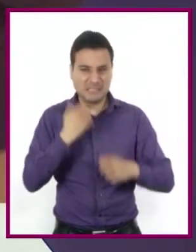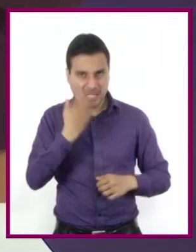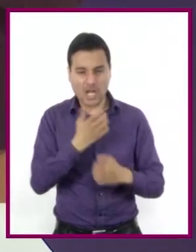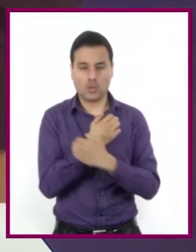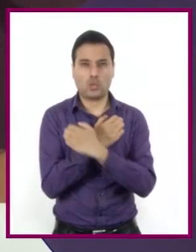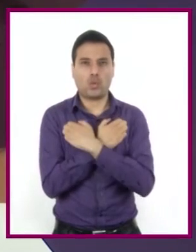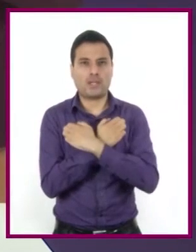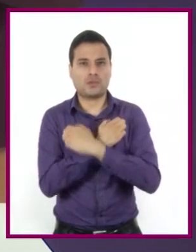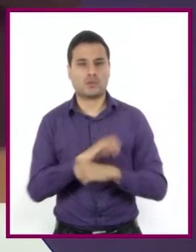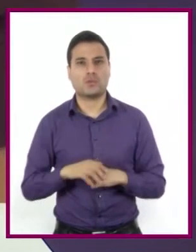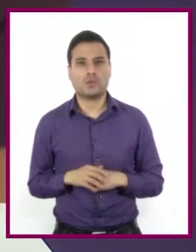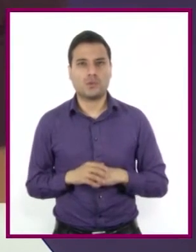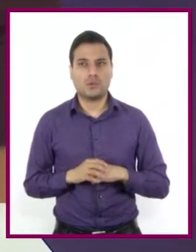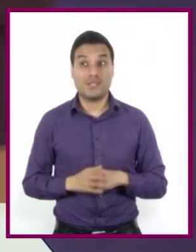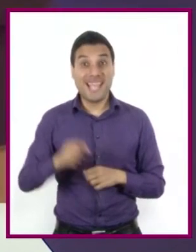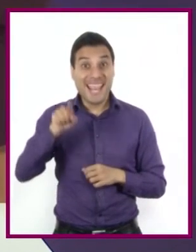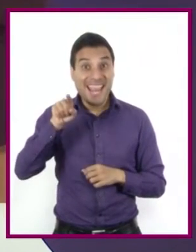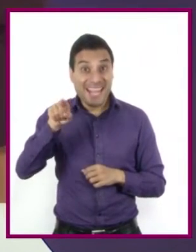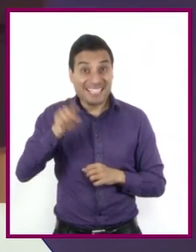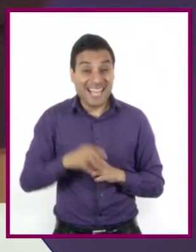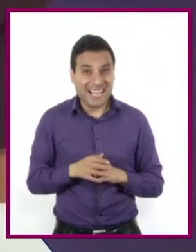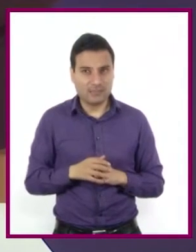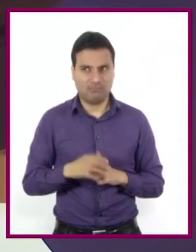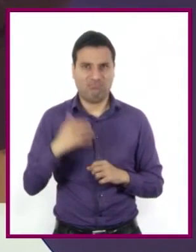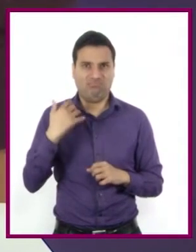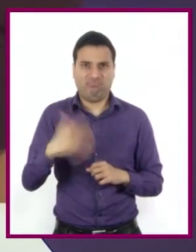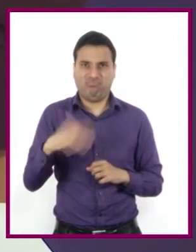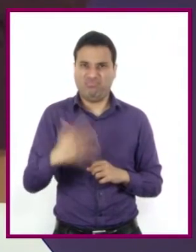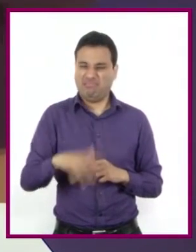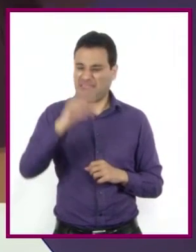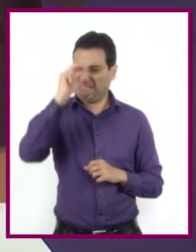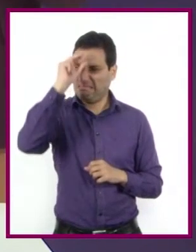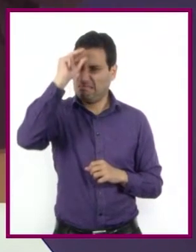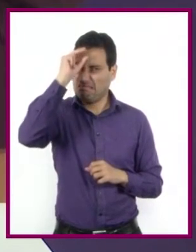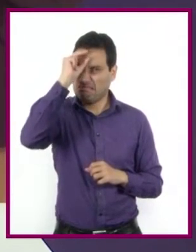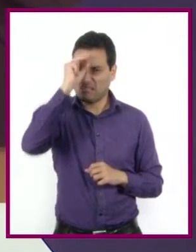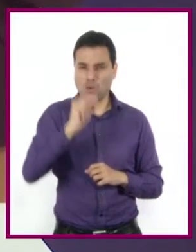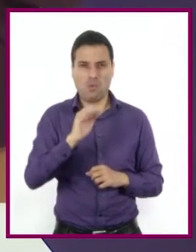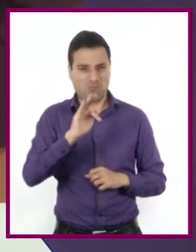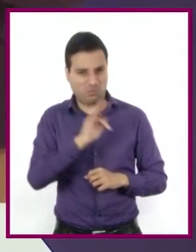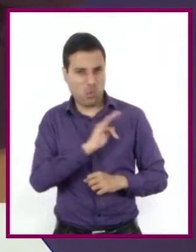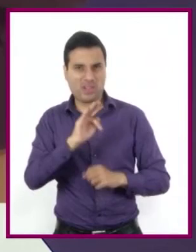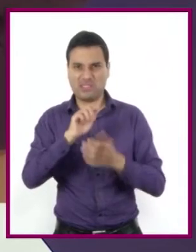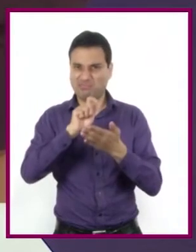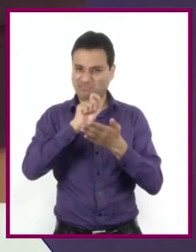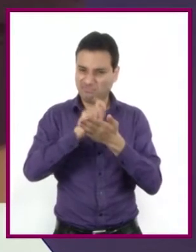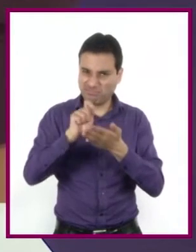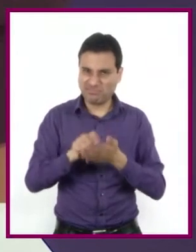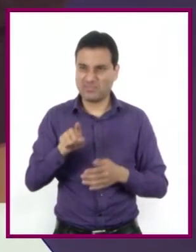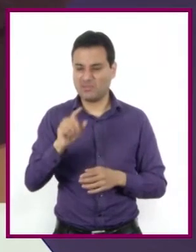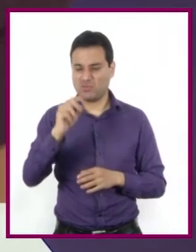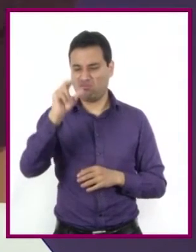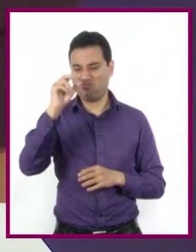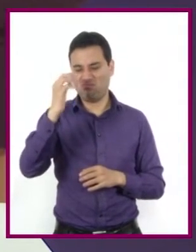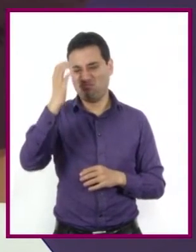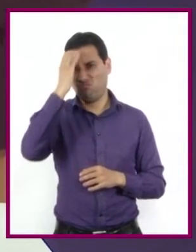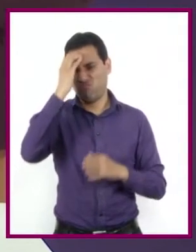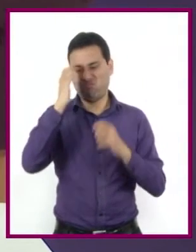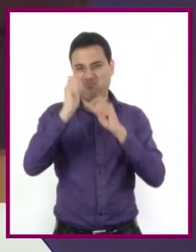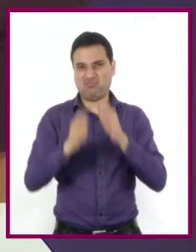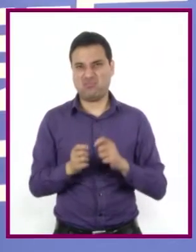que incluso a ella, que había demostrado sus capacidades y su plena conciencia, le eran